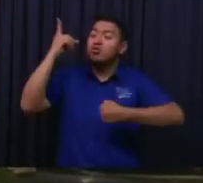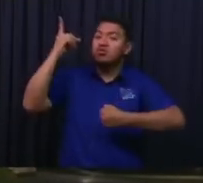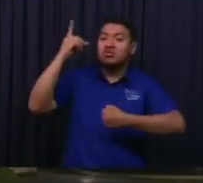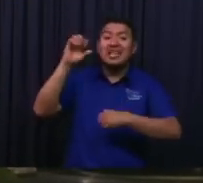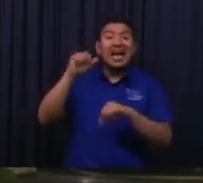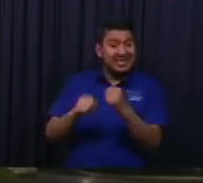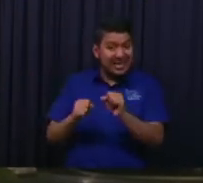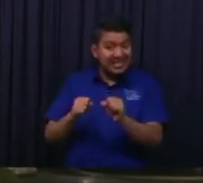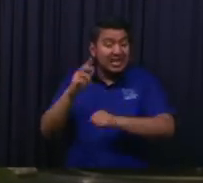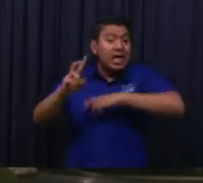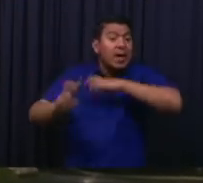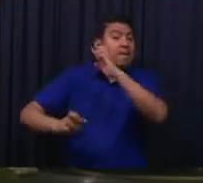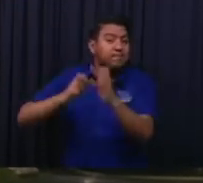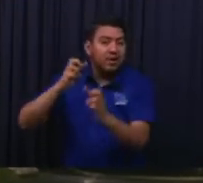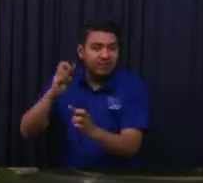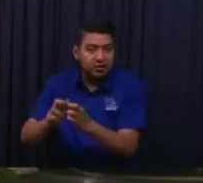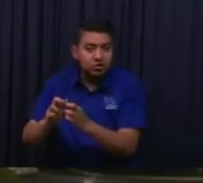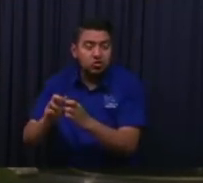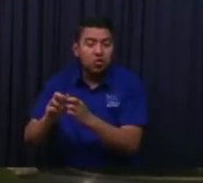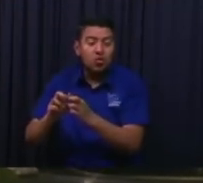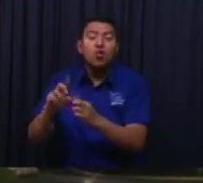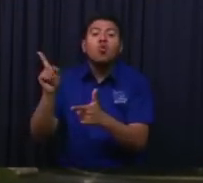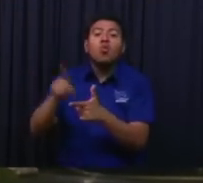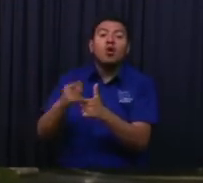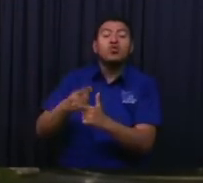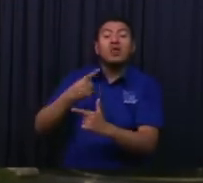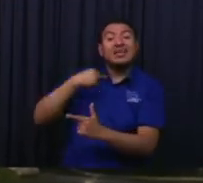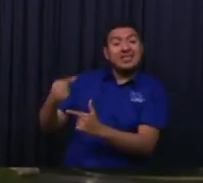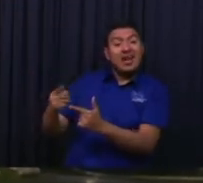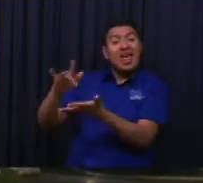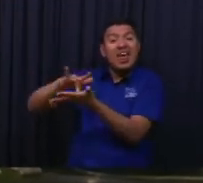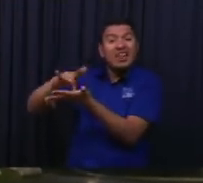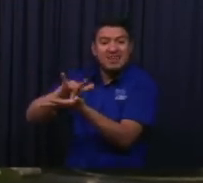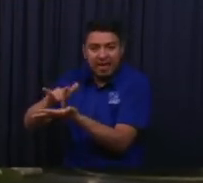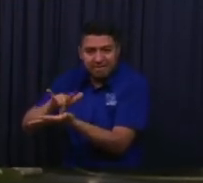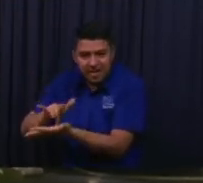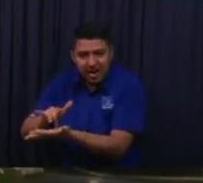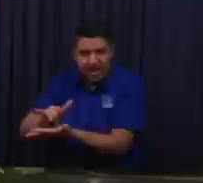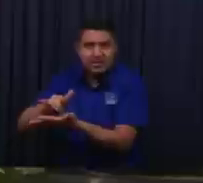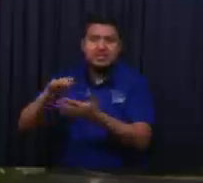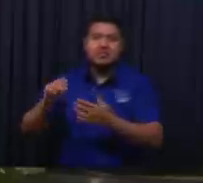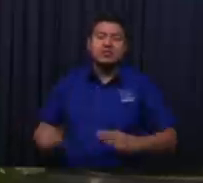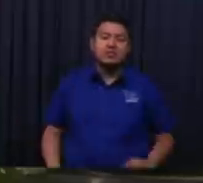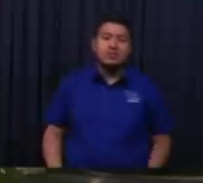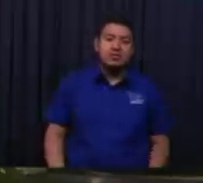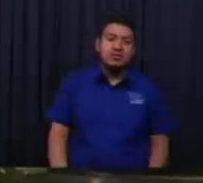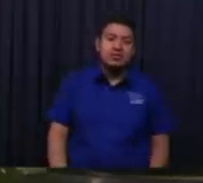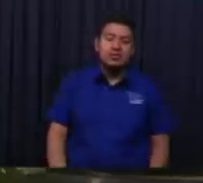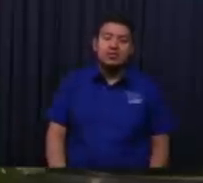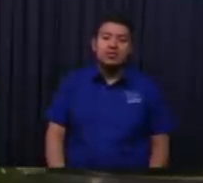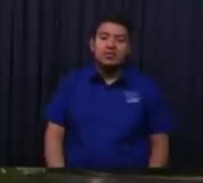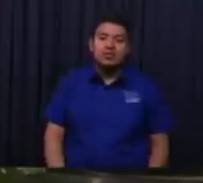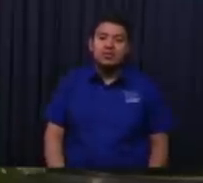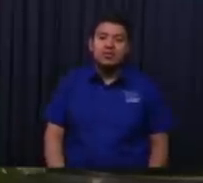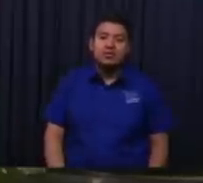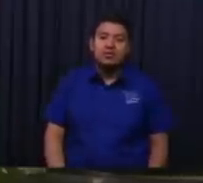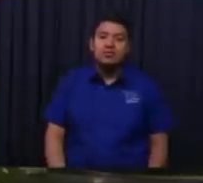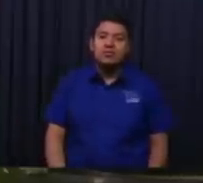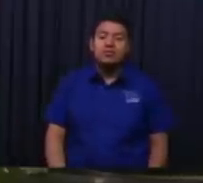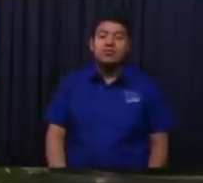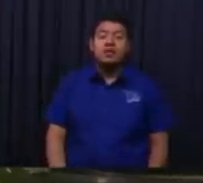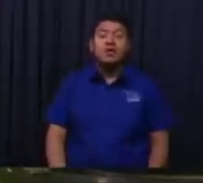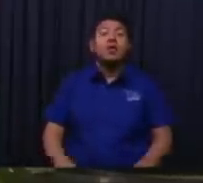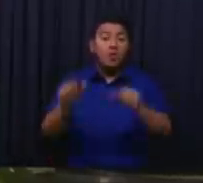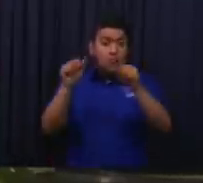Biblia nos dice que el amor se perfecciona y se manifiesta cuando por fin nos amamos unos a otros. Entonces